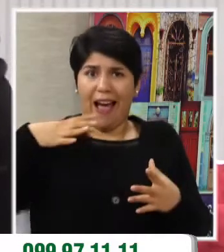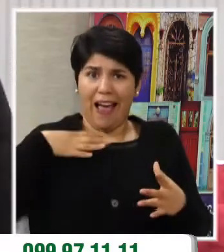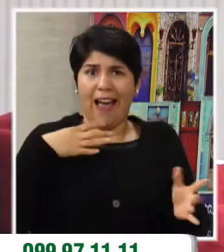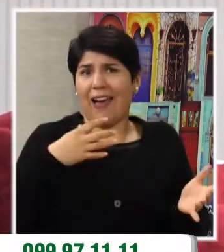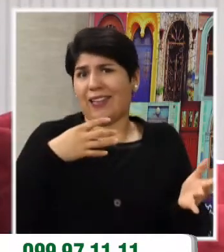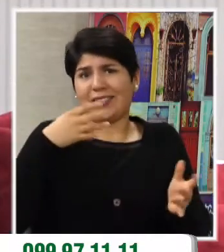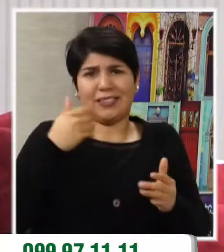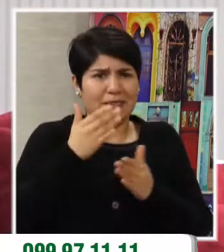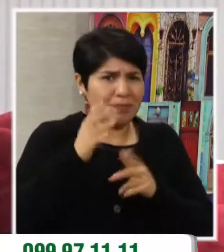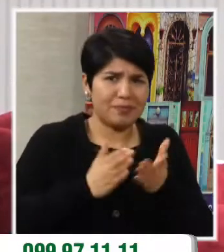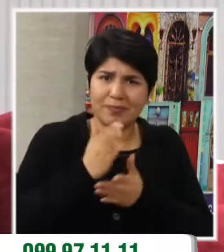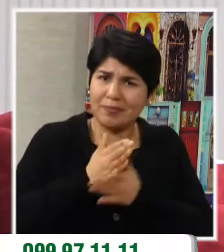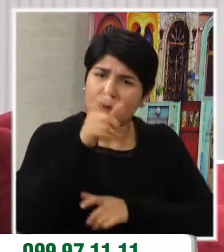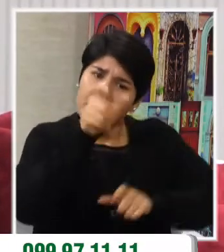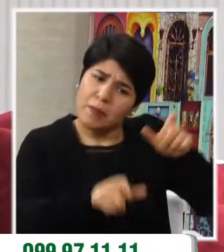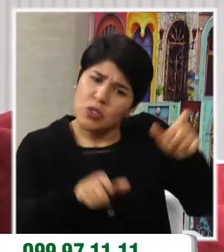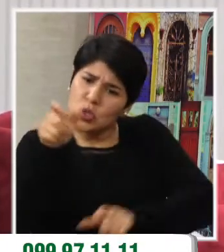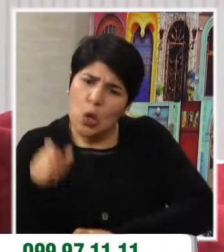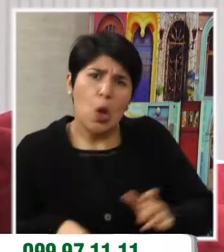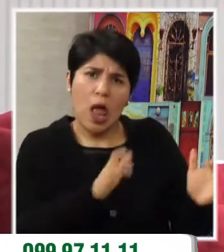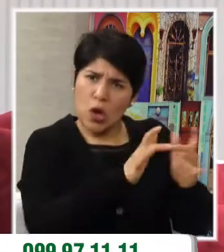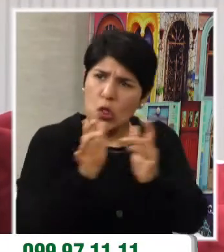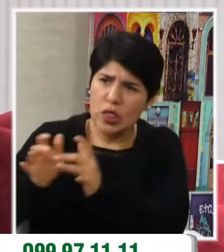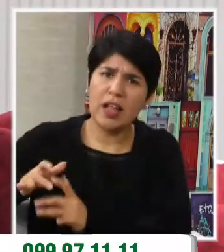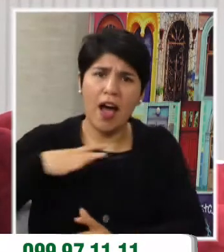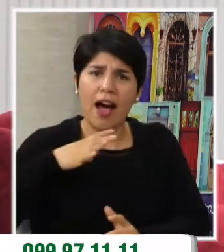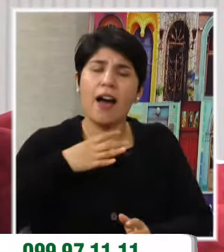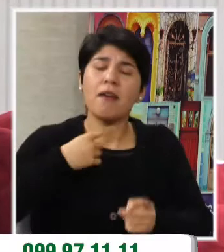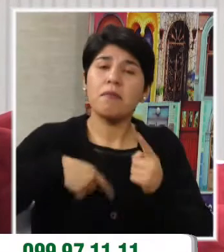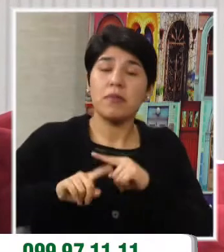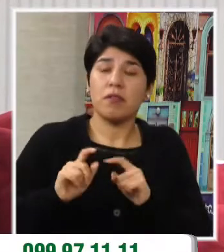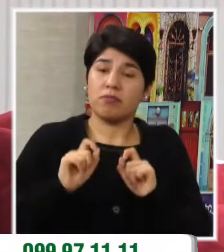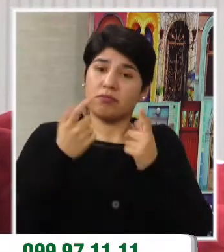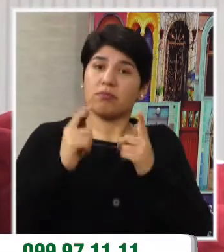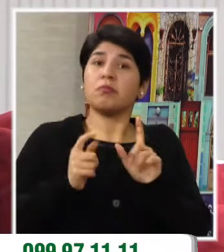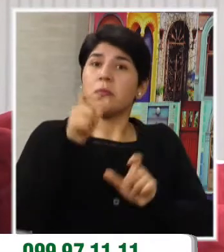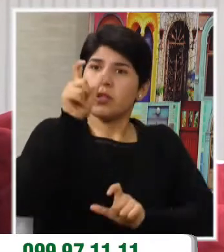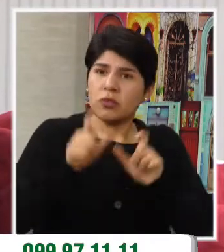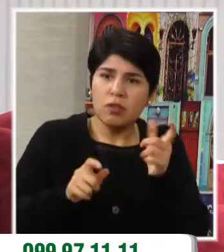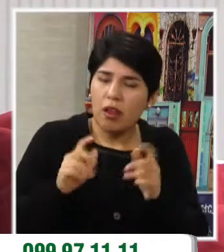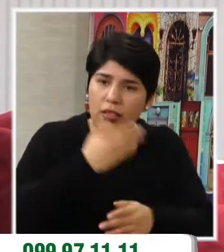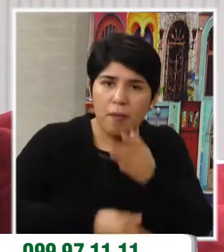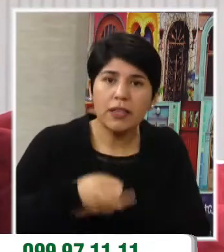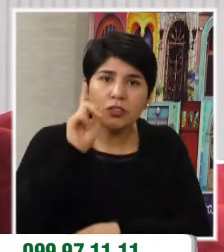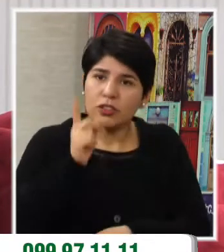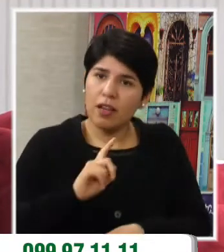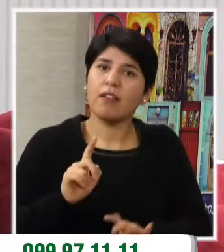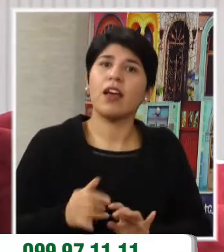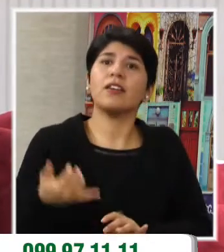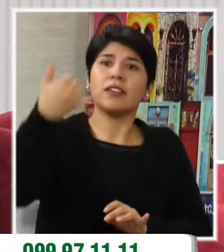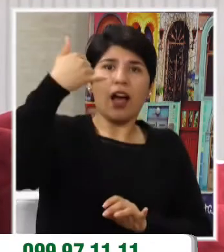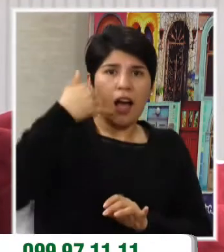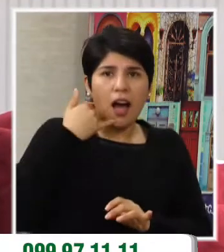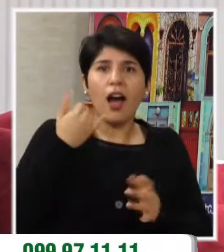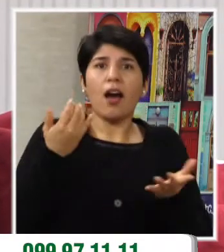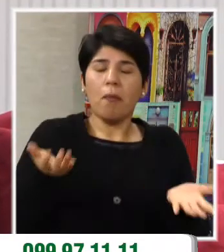trabajado muy cerca este de la población este sí muchos casos de personas que no conocíamos y que